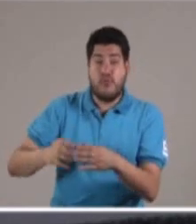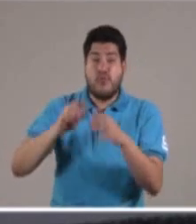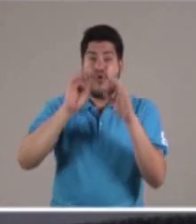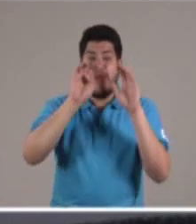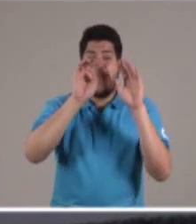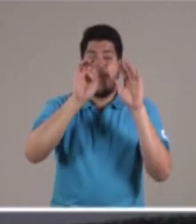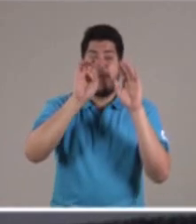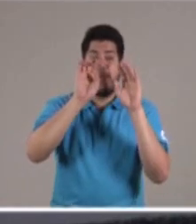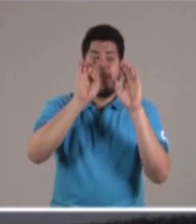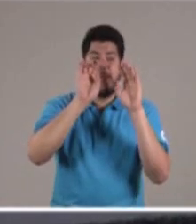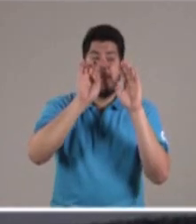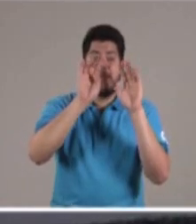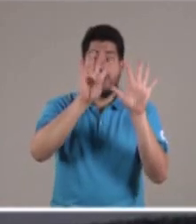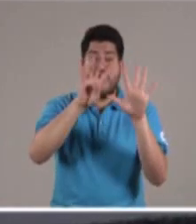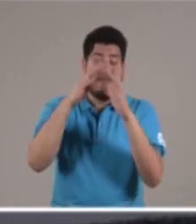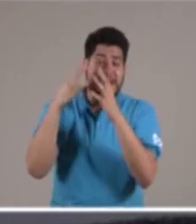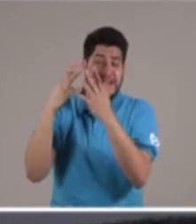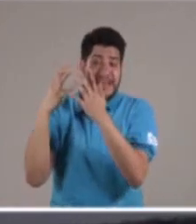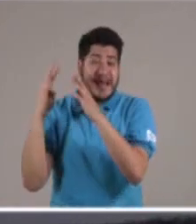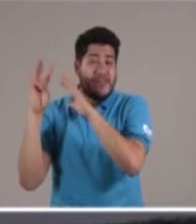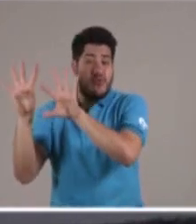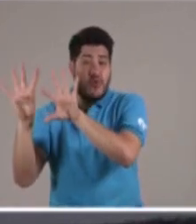dejo en el universo